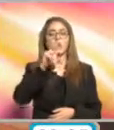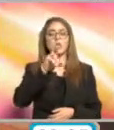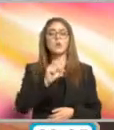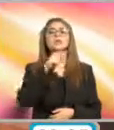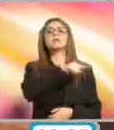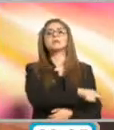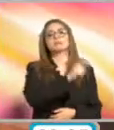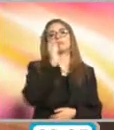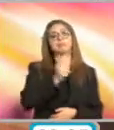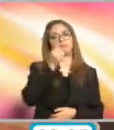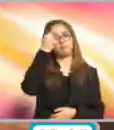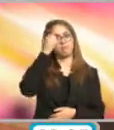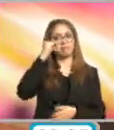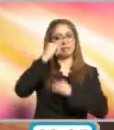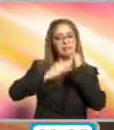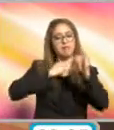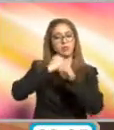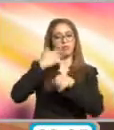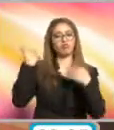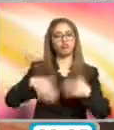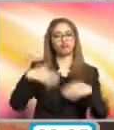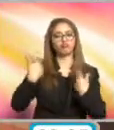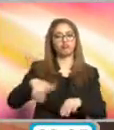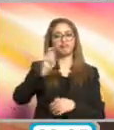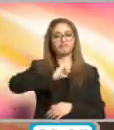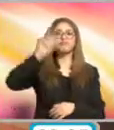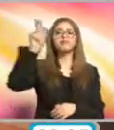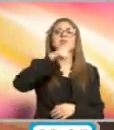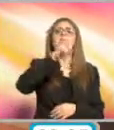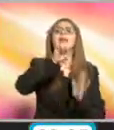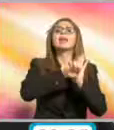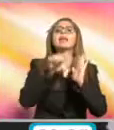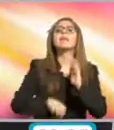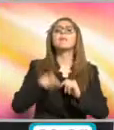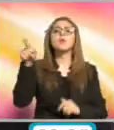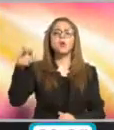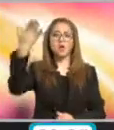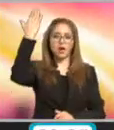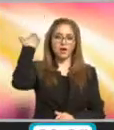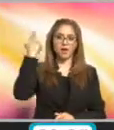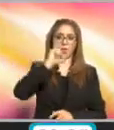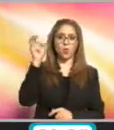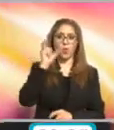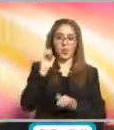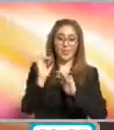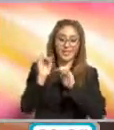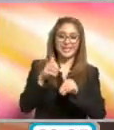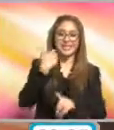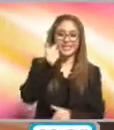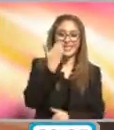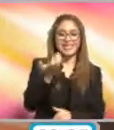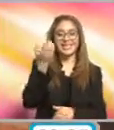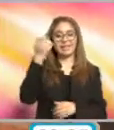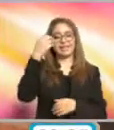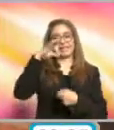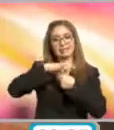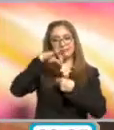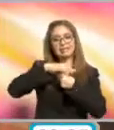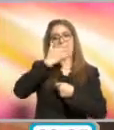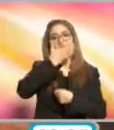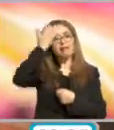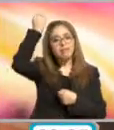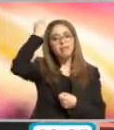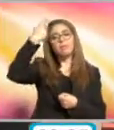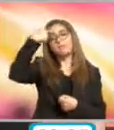tema. Bienvenido. Oye, muchas gracias. La primera promesa de Donald Trump fue construir un muro en la frontera entre México y en los Estados